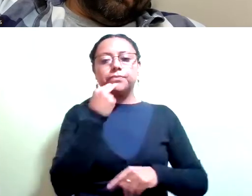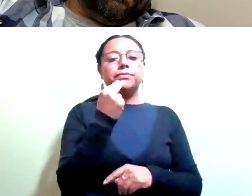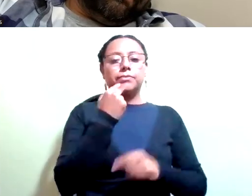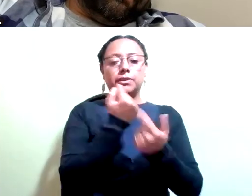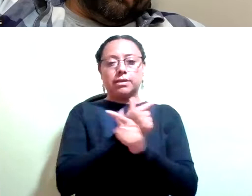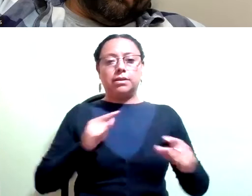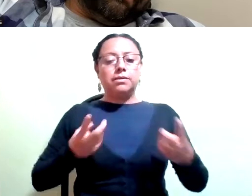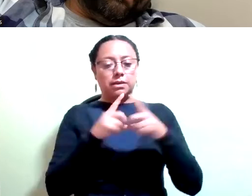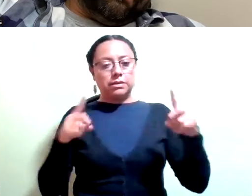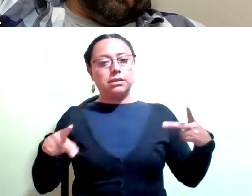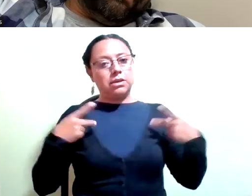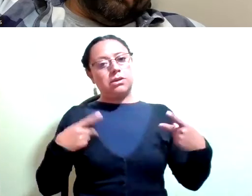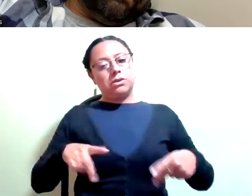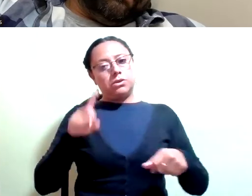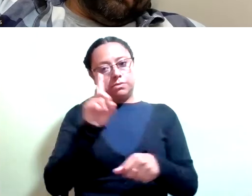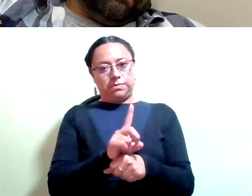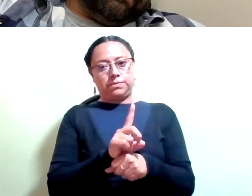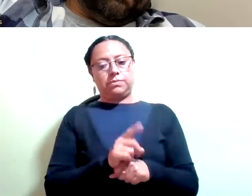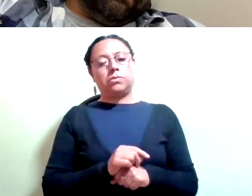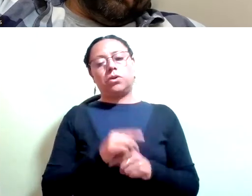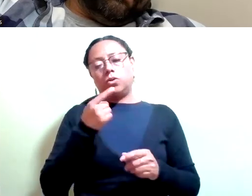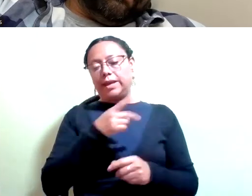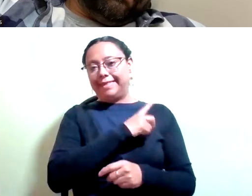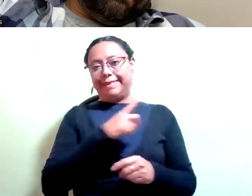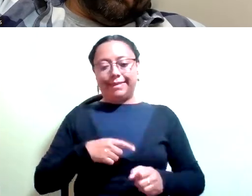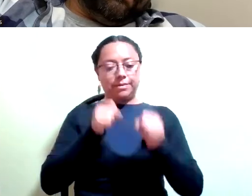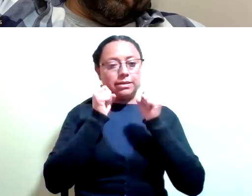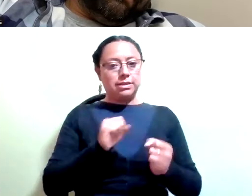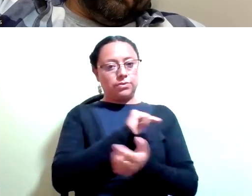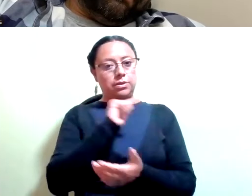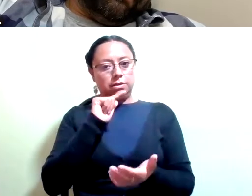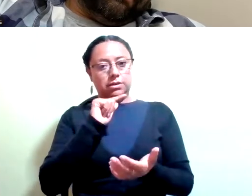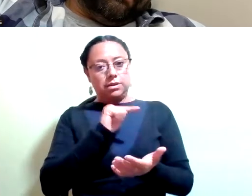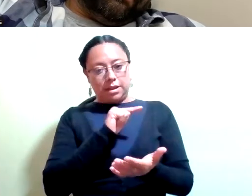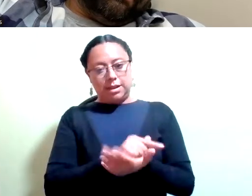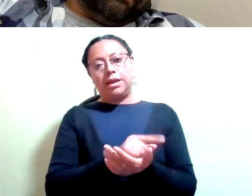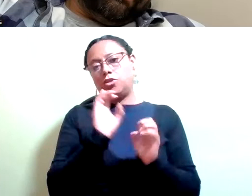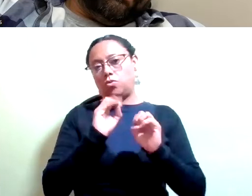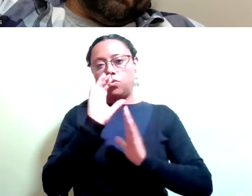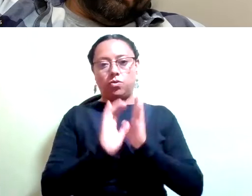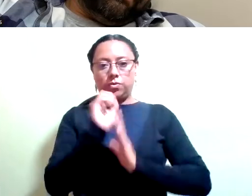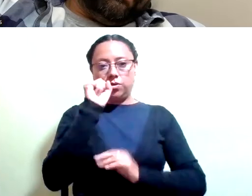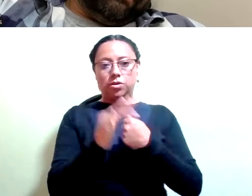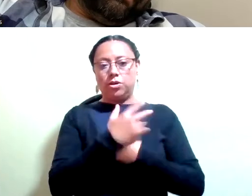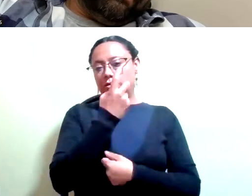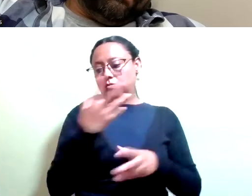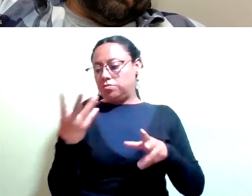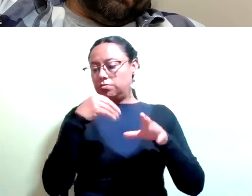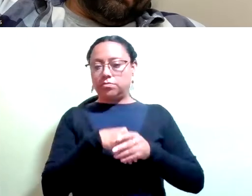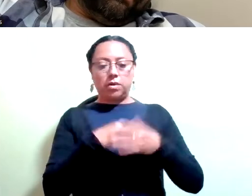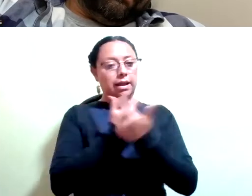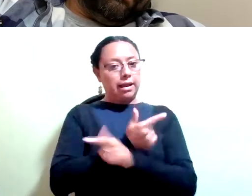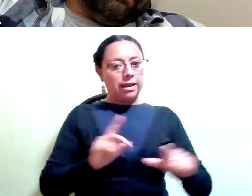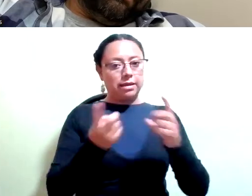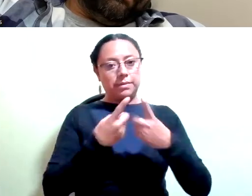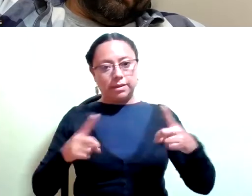de la personalidad. Lo que debe de garantizar la ley, la Constitución, es el libre desarrollo de la personalidad, porque eso ya implica el libre desarrollo de la sexualidad,